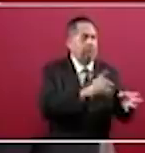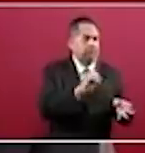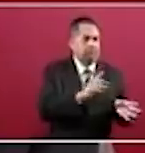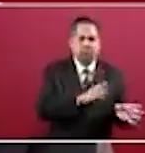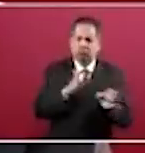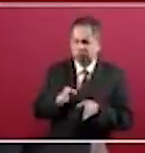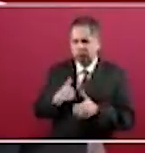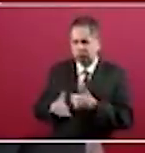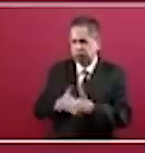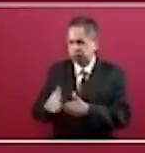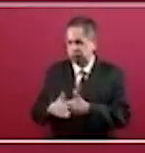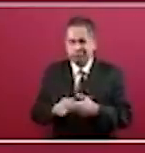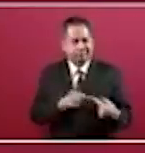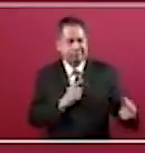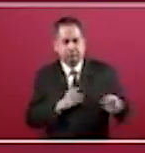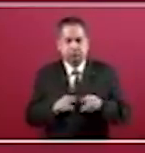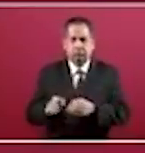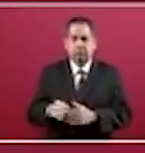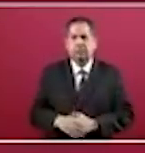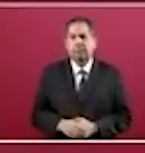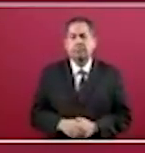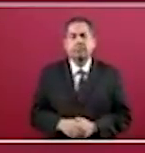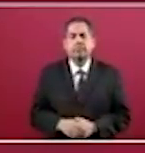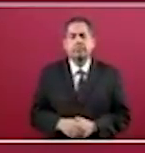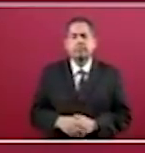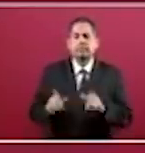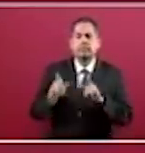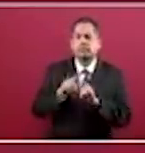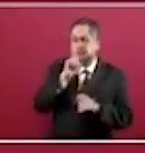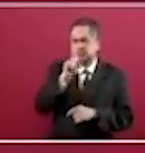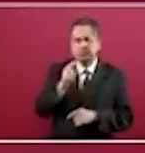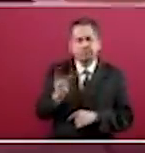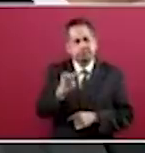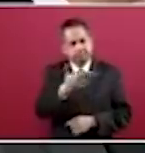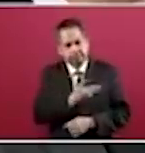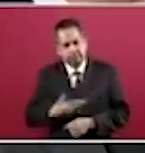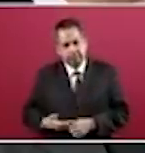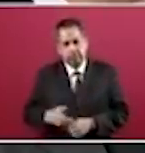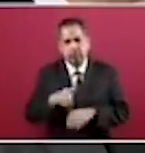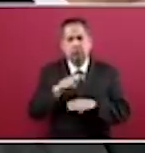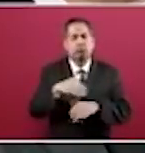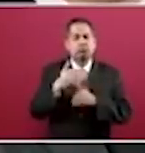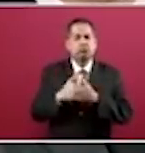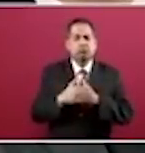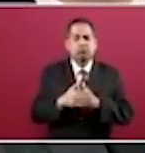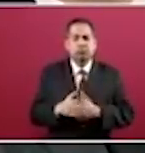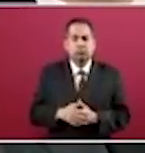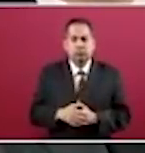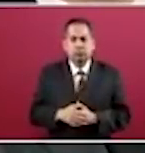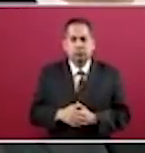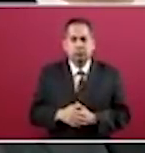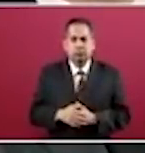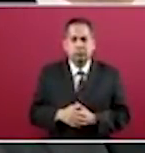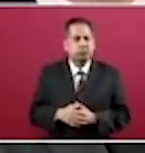las conductas antisociales. Bueno, también para preguntarle, presidente, acerca de la renovación de la dirigencia de